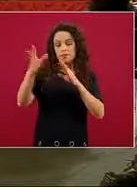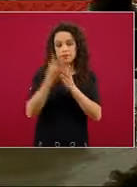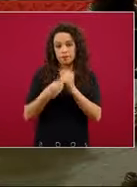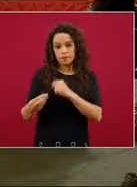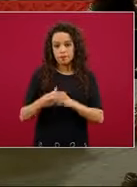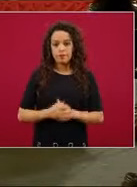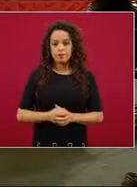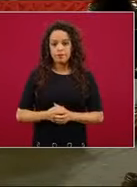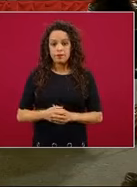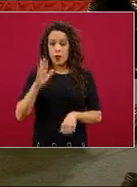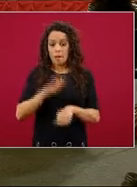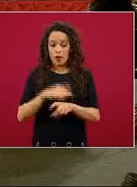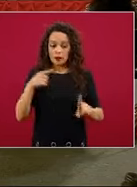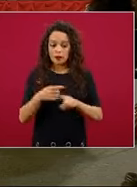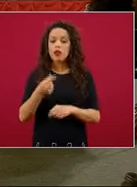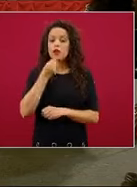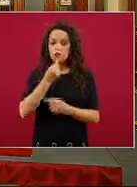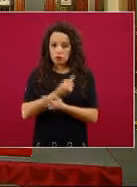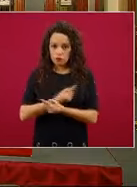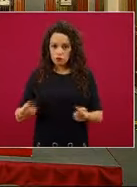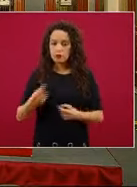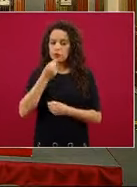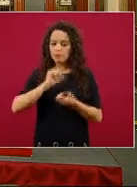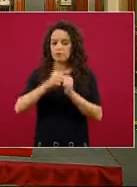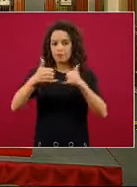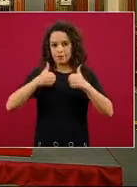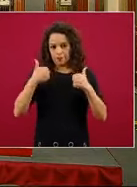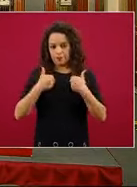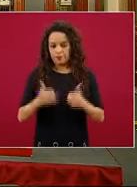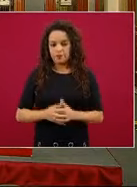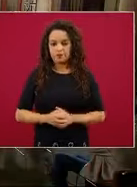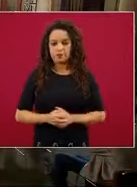en particular niños, niñas y adolescentes.